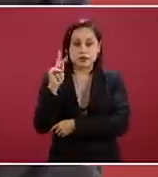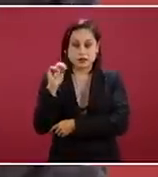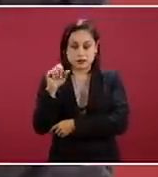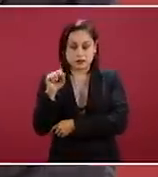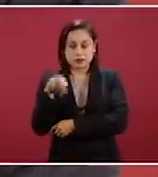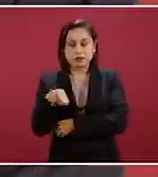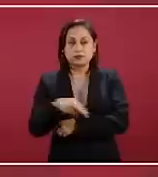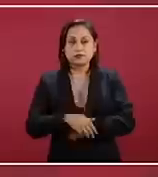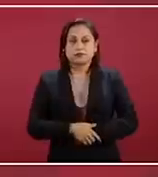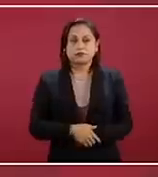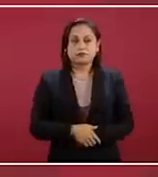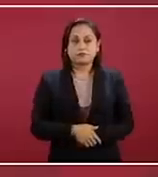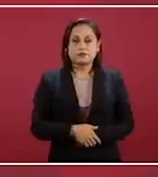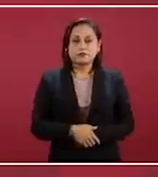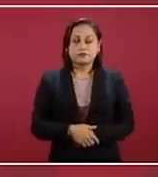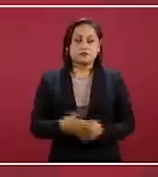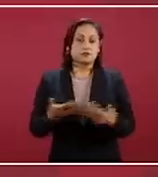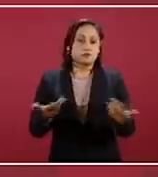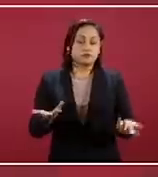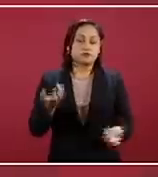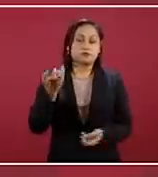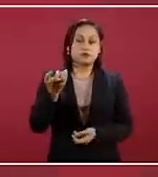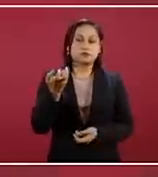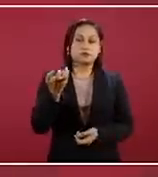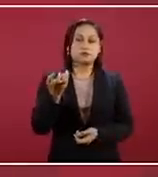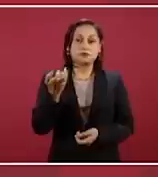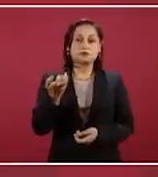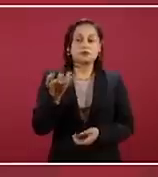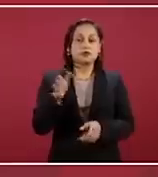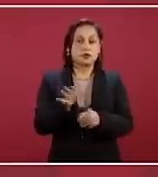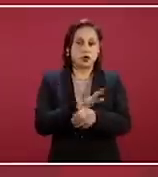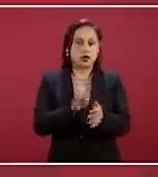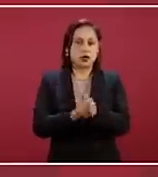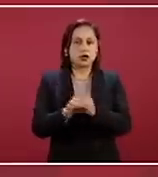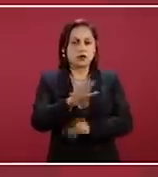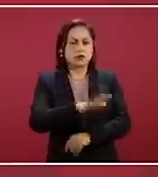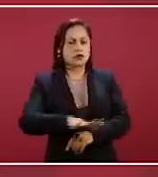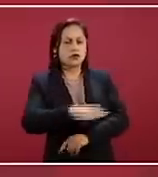Lo que representa para una familia humilde,